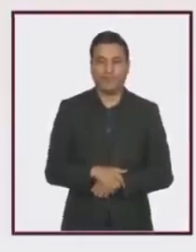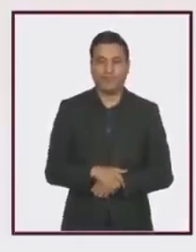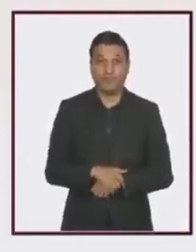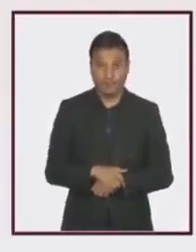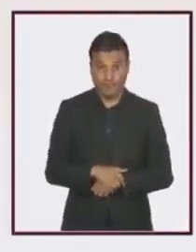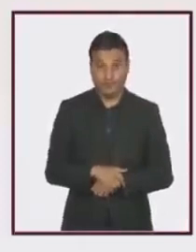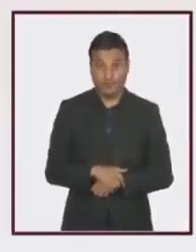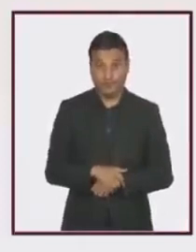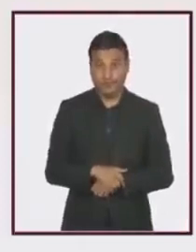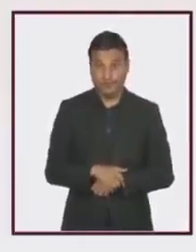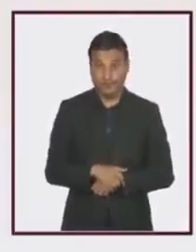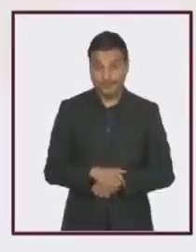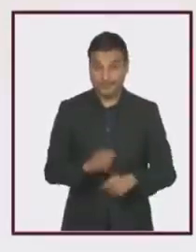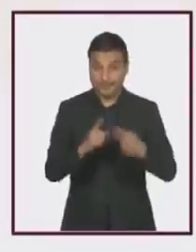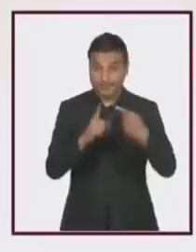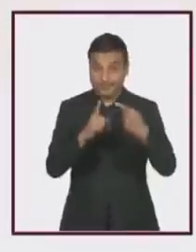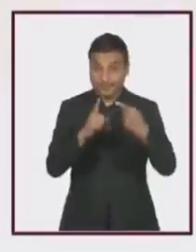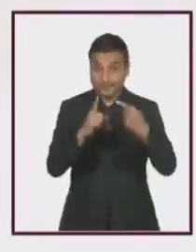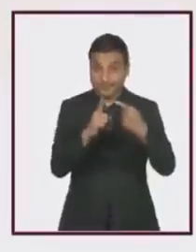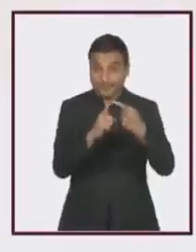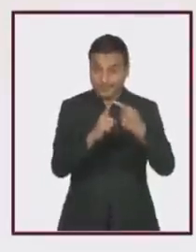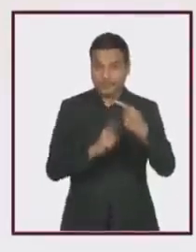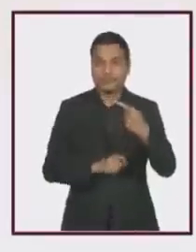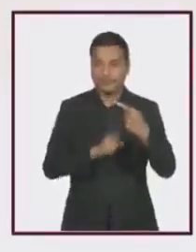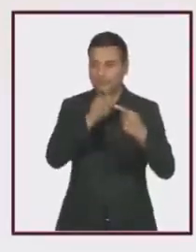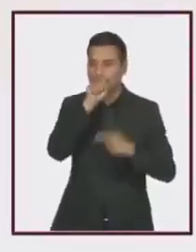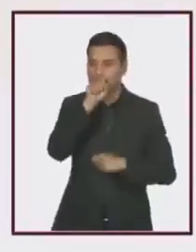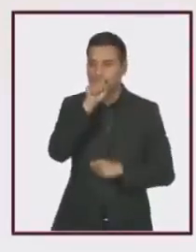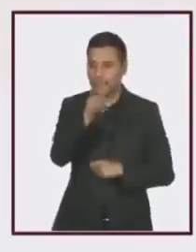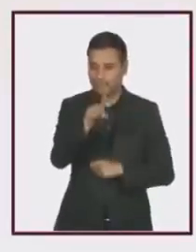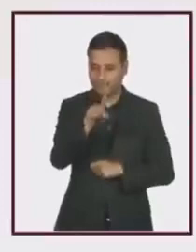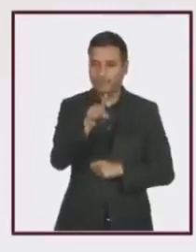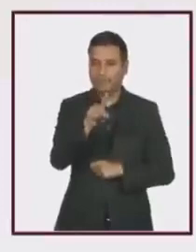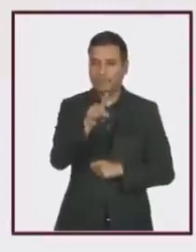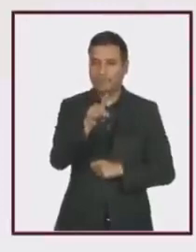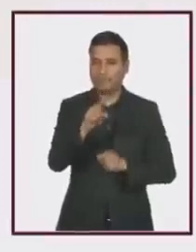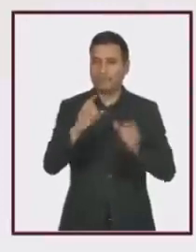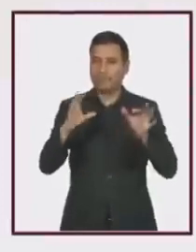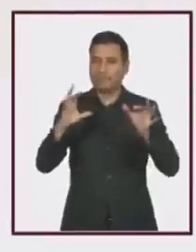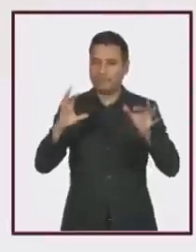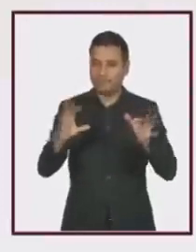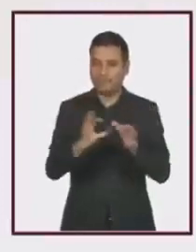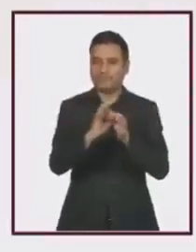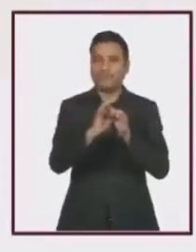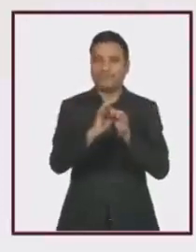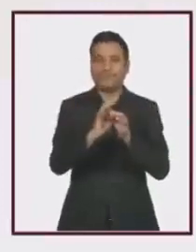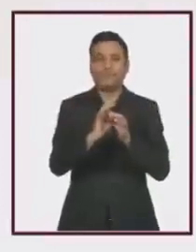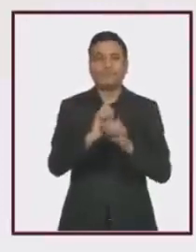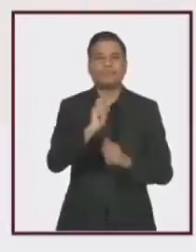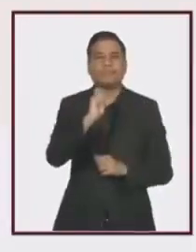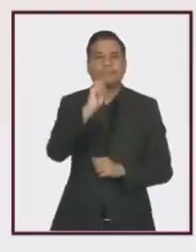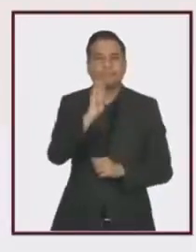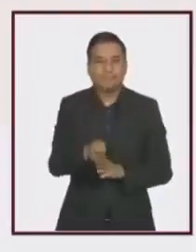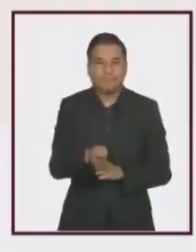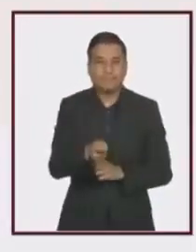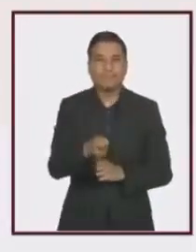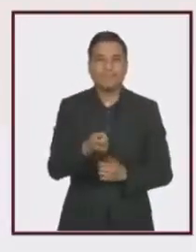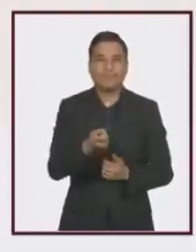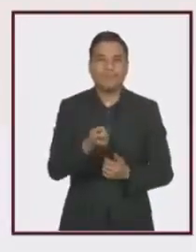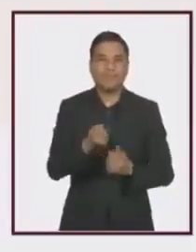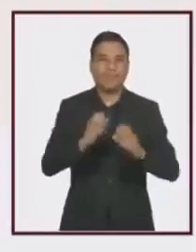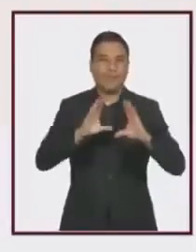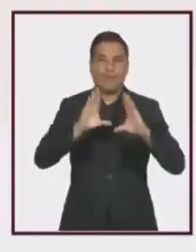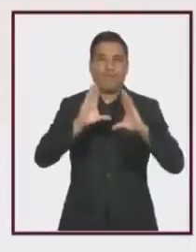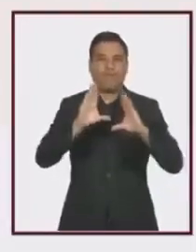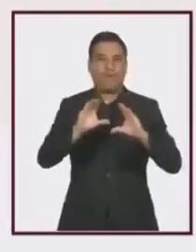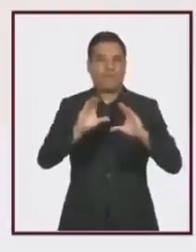rasgo del perfil está íntimamente relacionado con la formación humanista que queremos